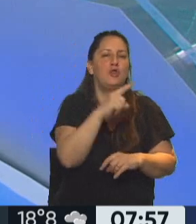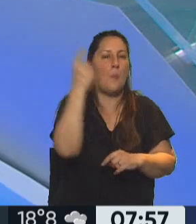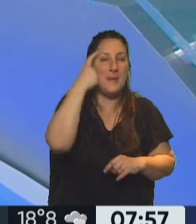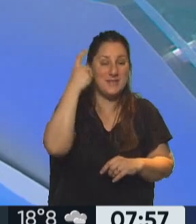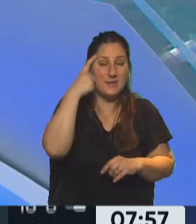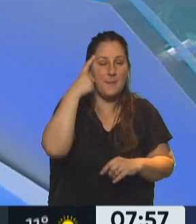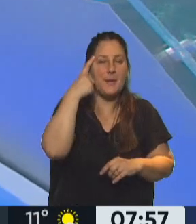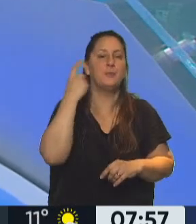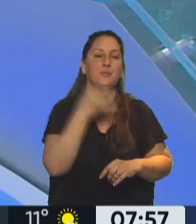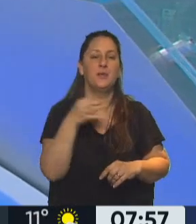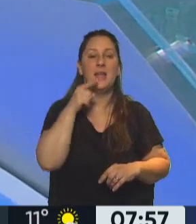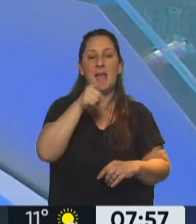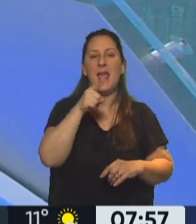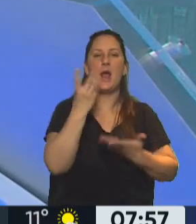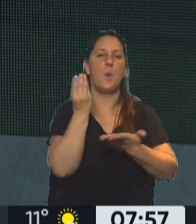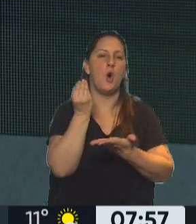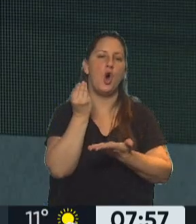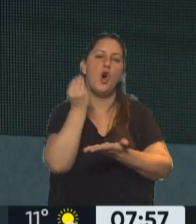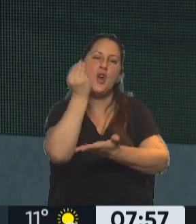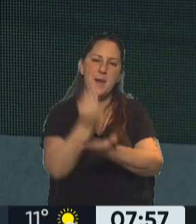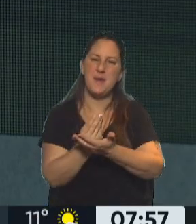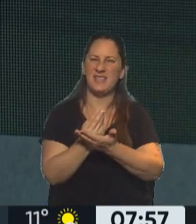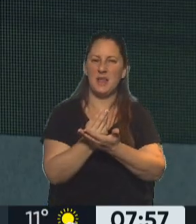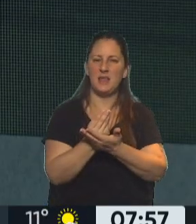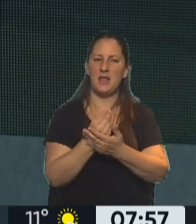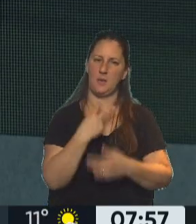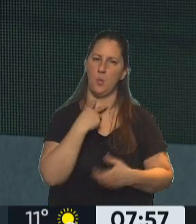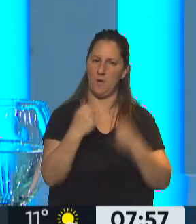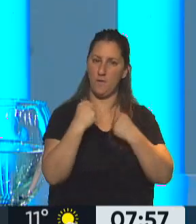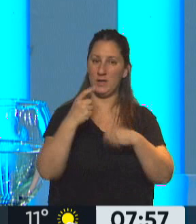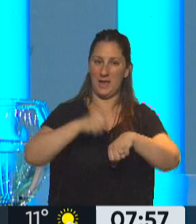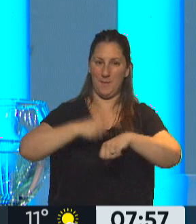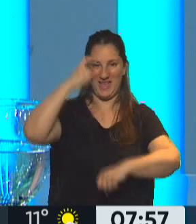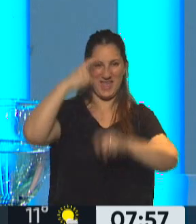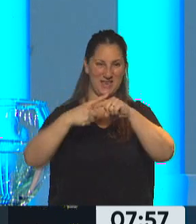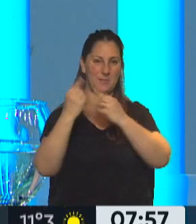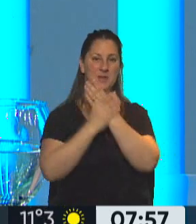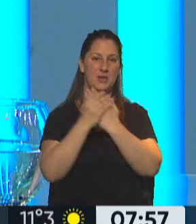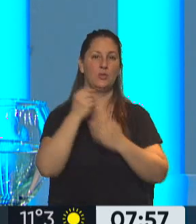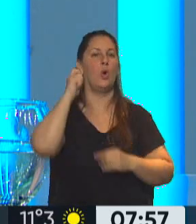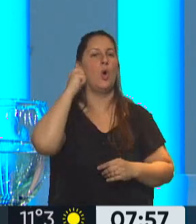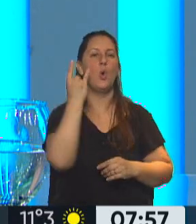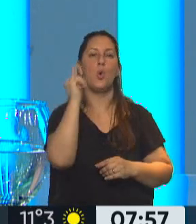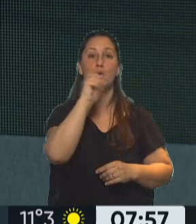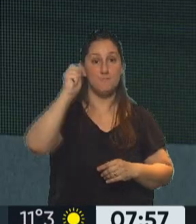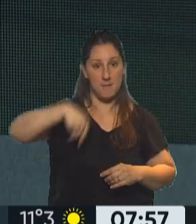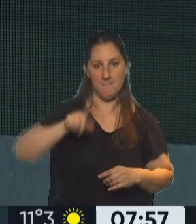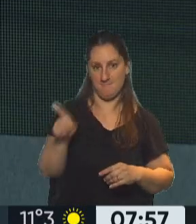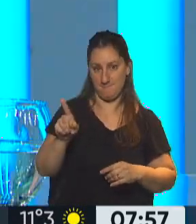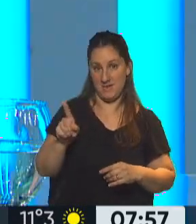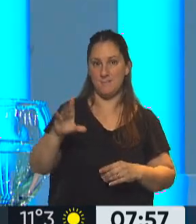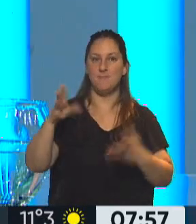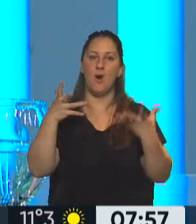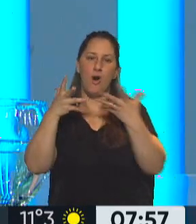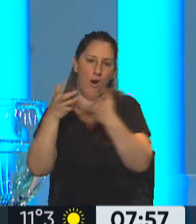quizás la voz más dura contra Guzmán en su momento exacto las críticas más fuertes desde el